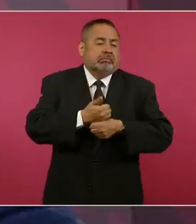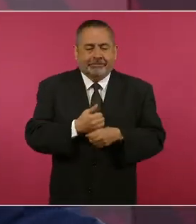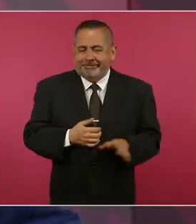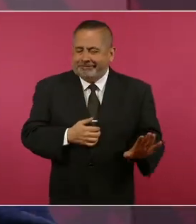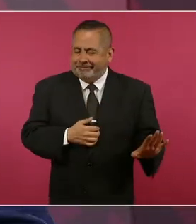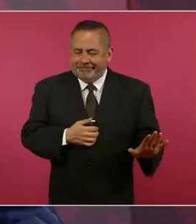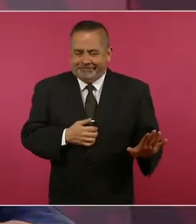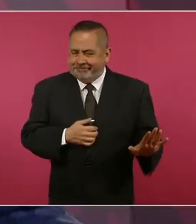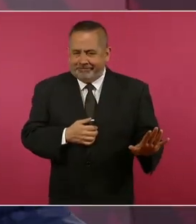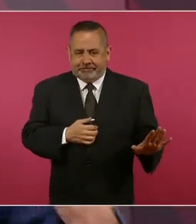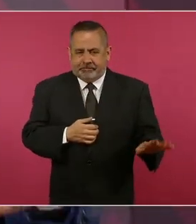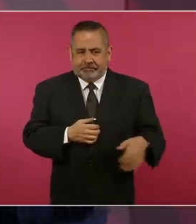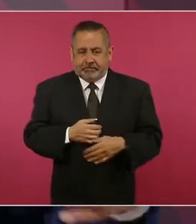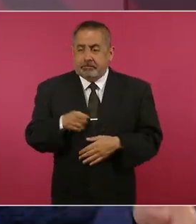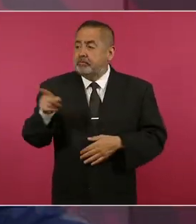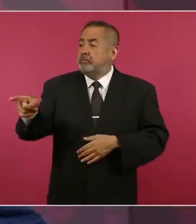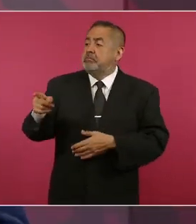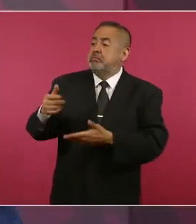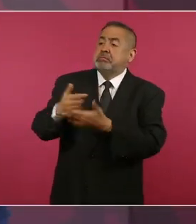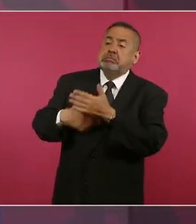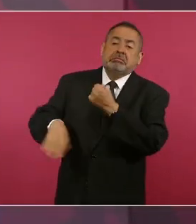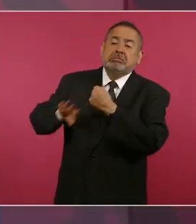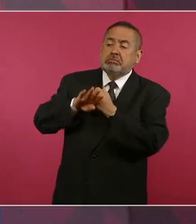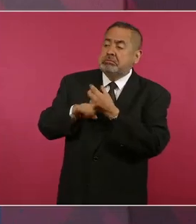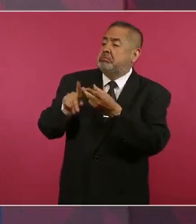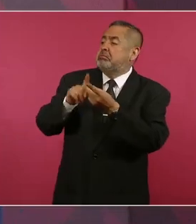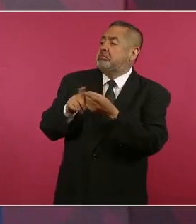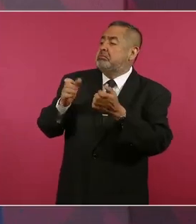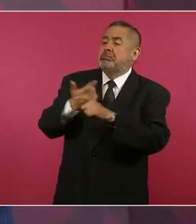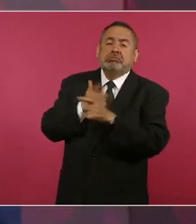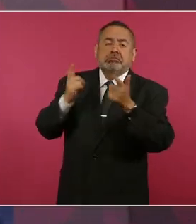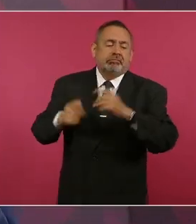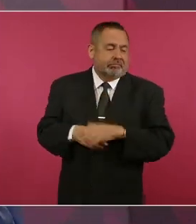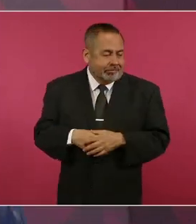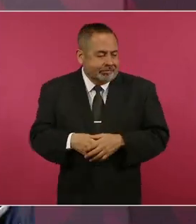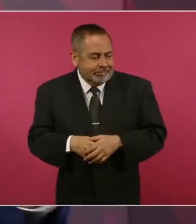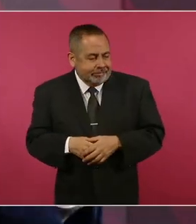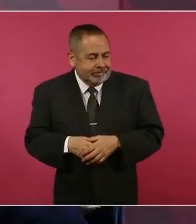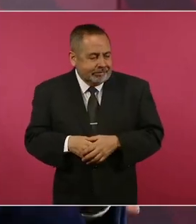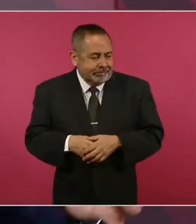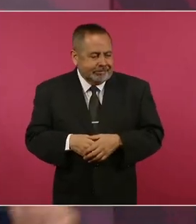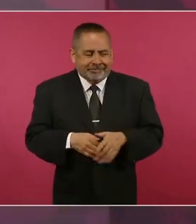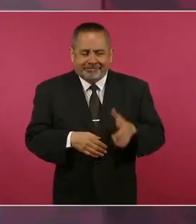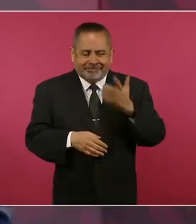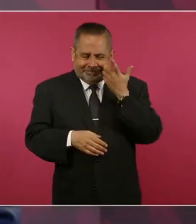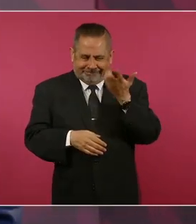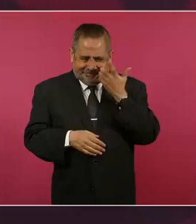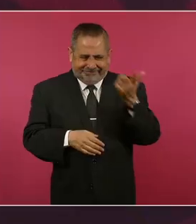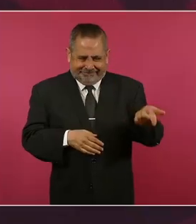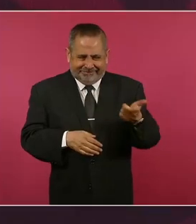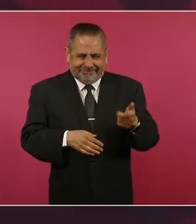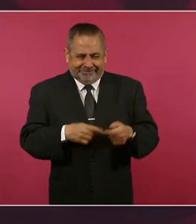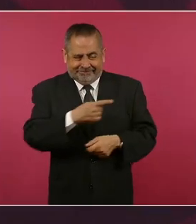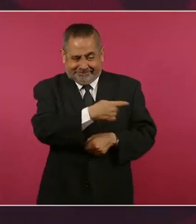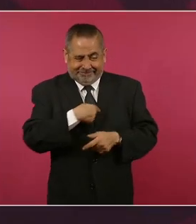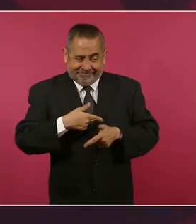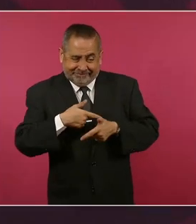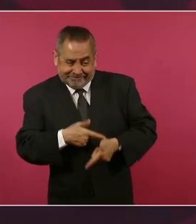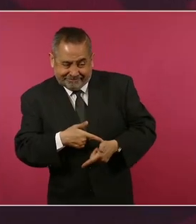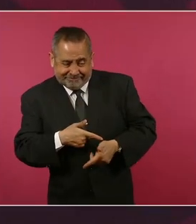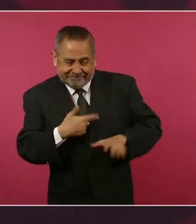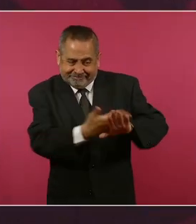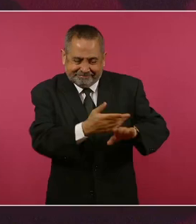Estamos persiguiendo, ¿dónde están las libertades? ¿Qué es lo que quieren? ¿No?